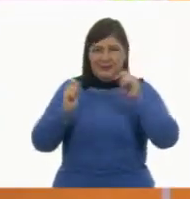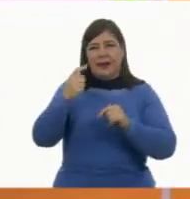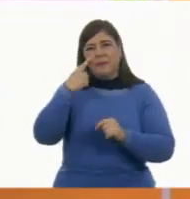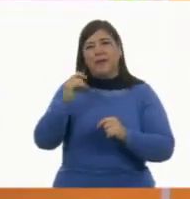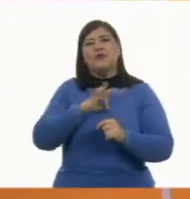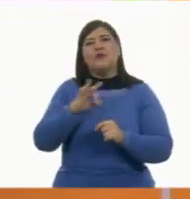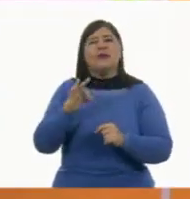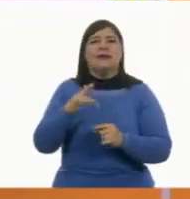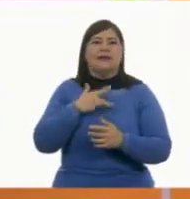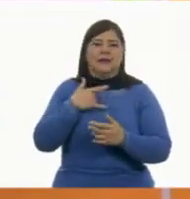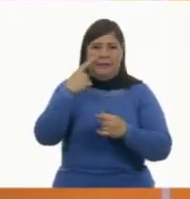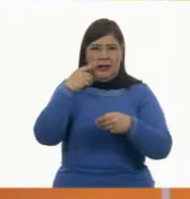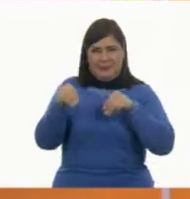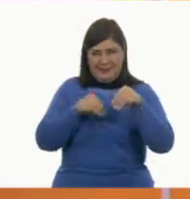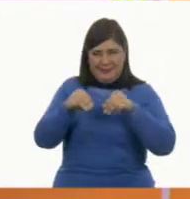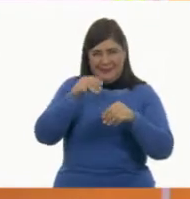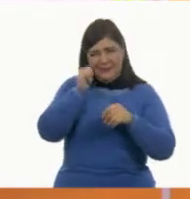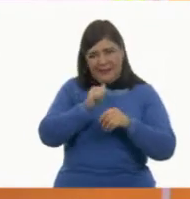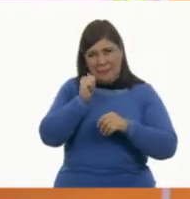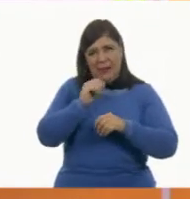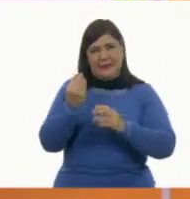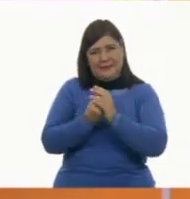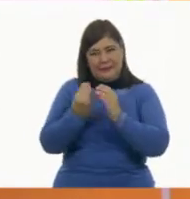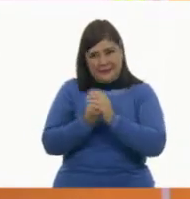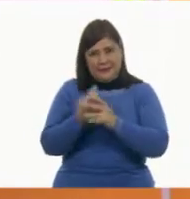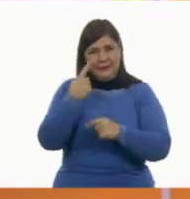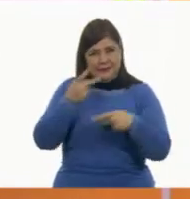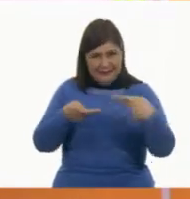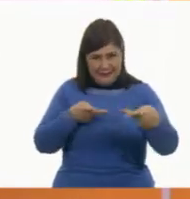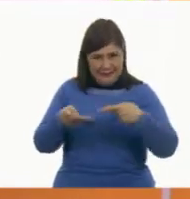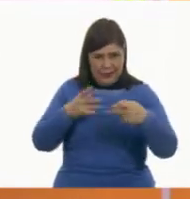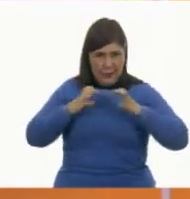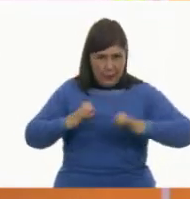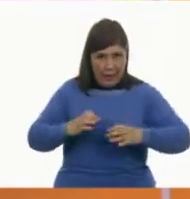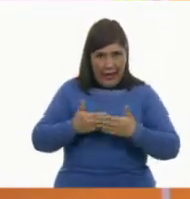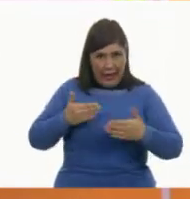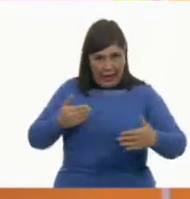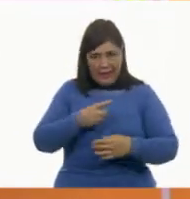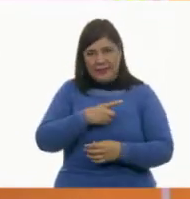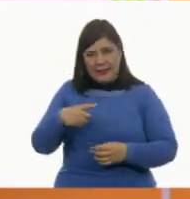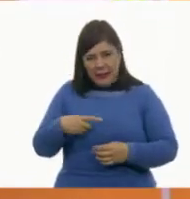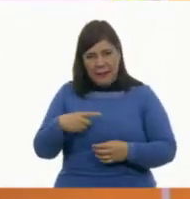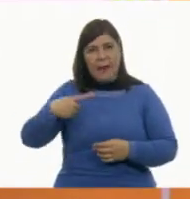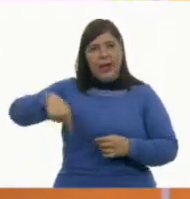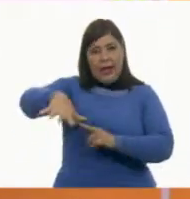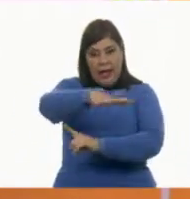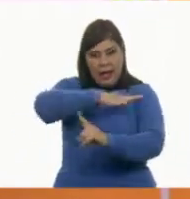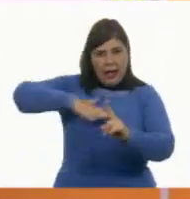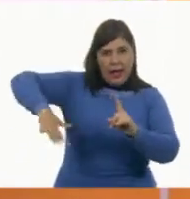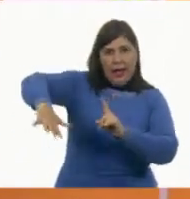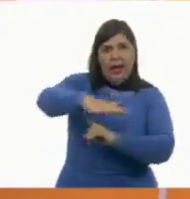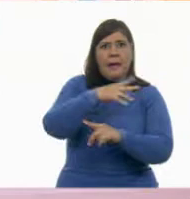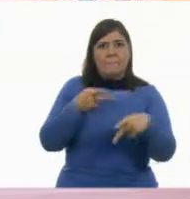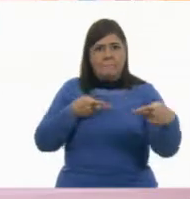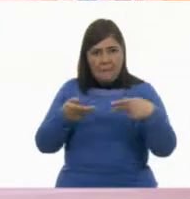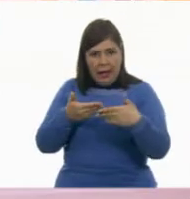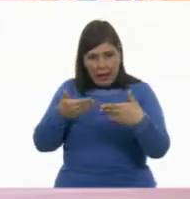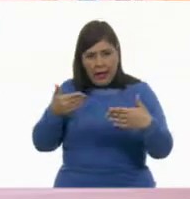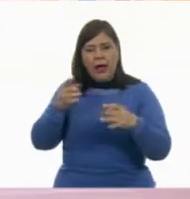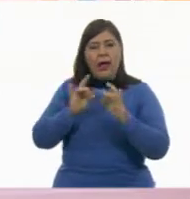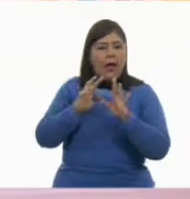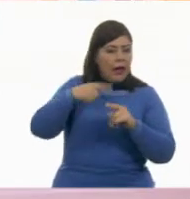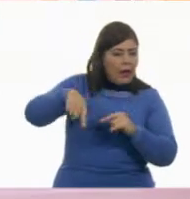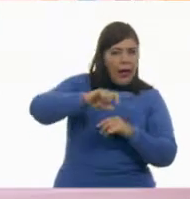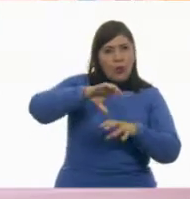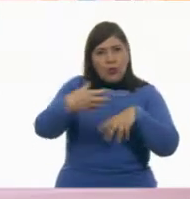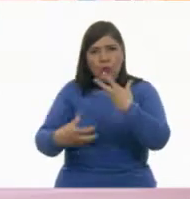la clase. Niños, vamos ya todos listos, preparando su cuerpo y, lo más importante, vamos a preparar todo nuestro espacio para que esté libre de cualquier objeto que se